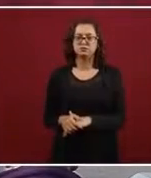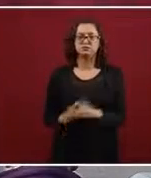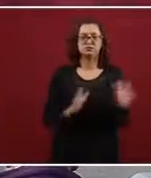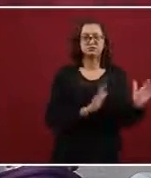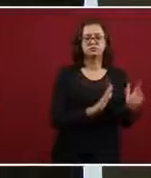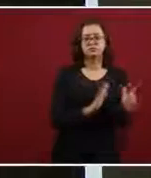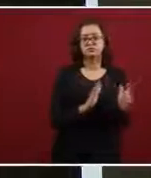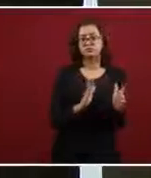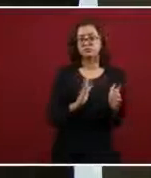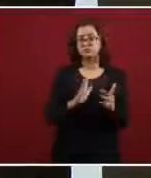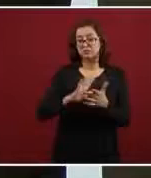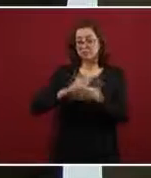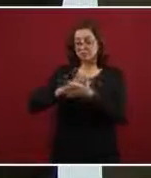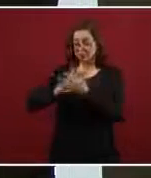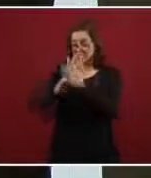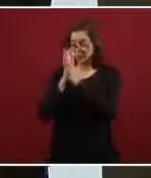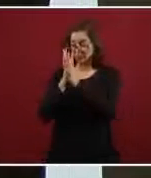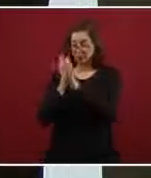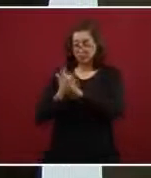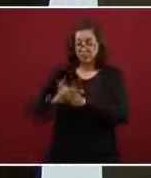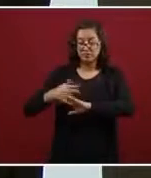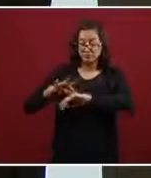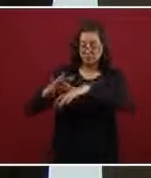hacer realidad una auténtica democracia,